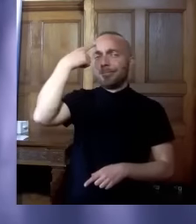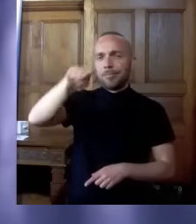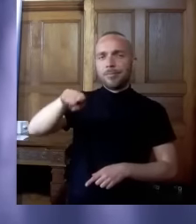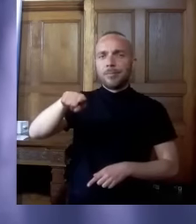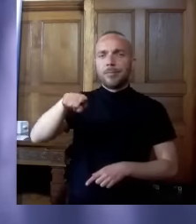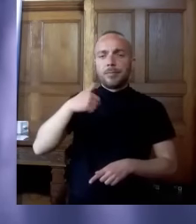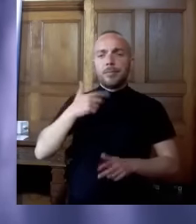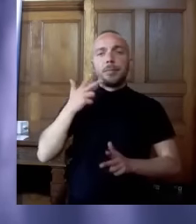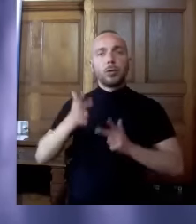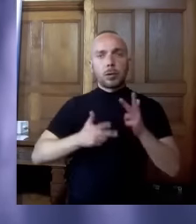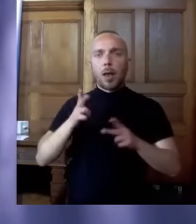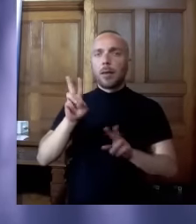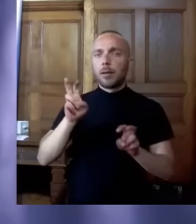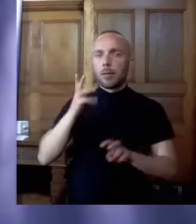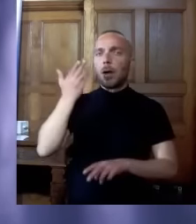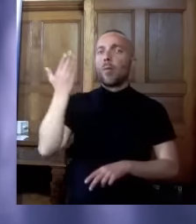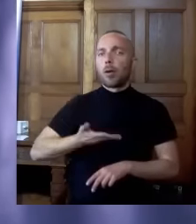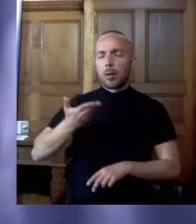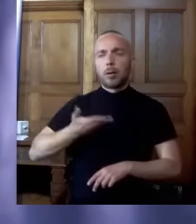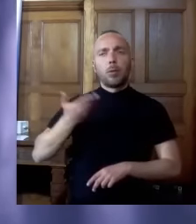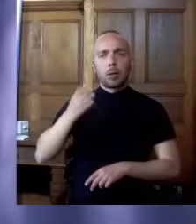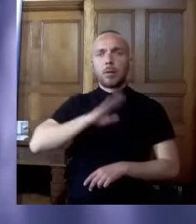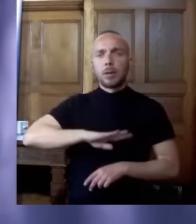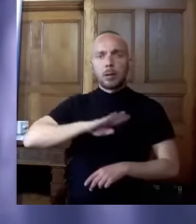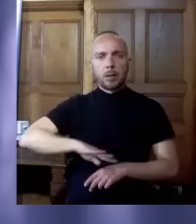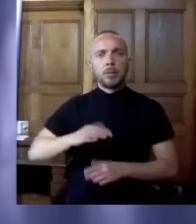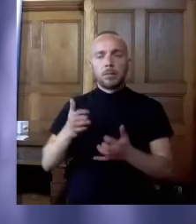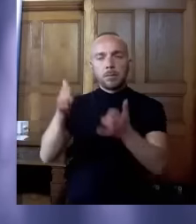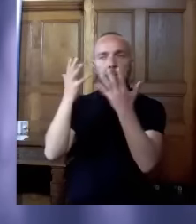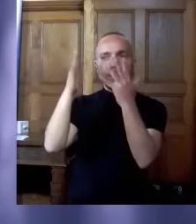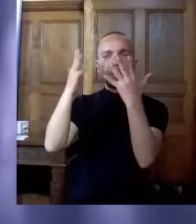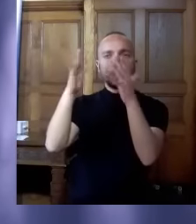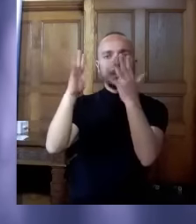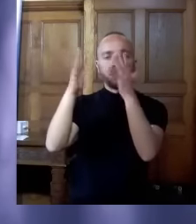que euskadi es un tema que importa y que importa mucho pero no